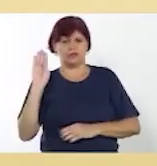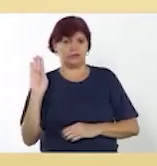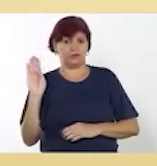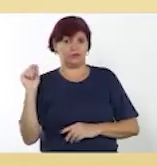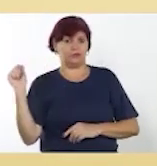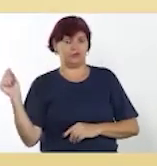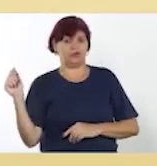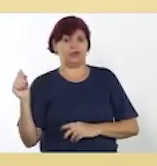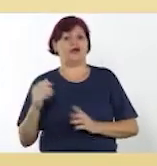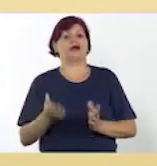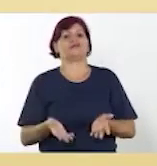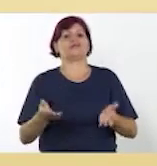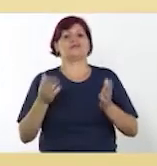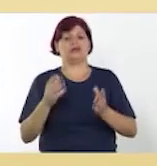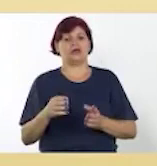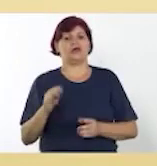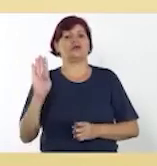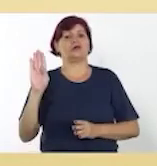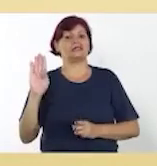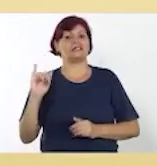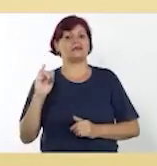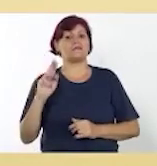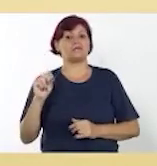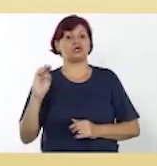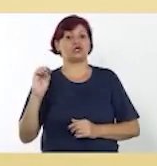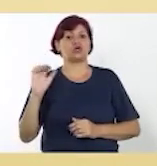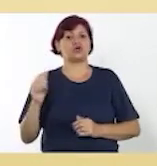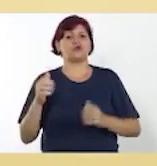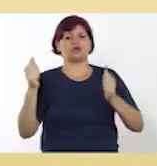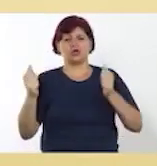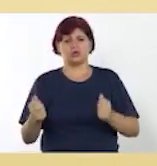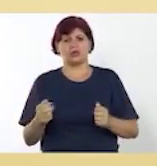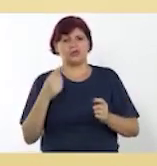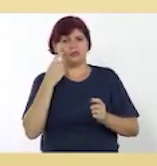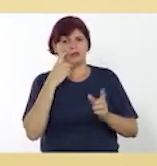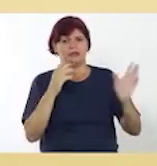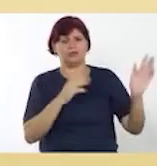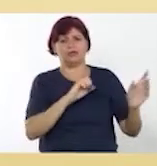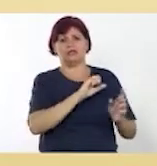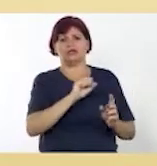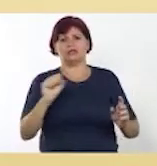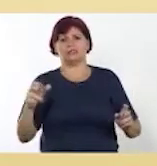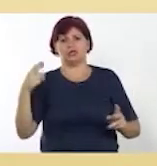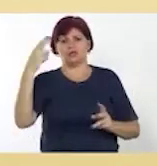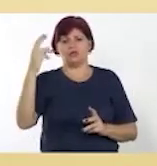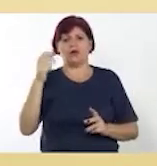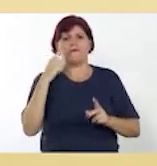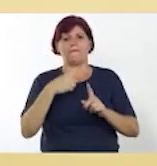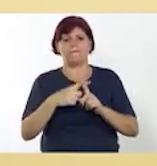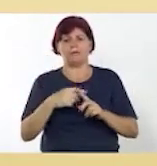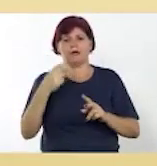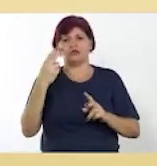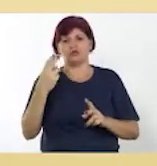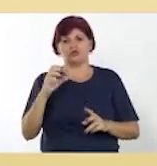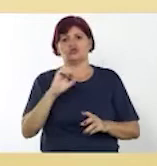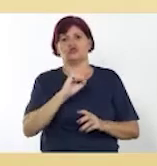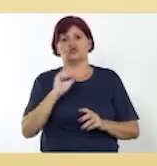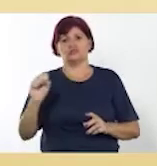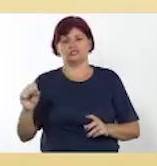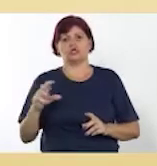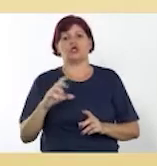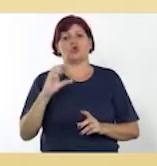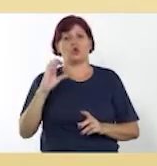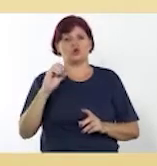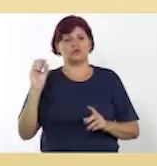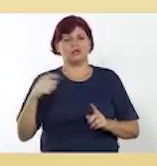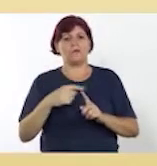desarrollando ese binomio cuadrado perfecto nos queda la expresión seno cuadrado más 2 seno coseno más